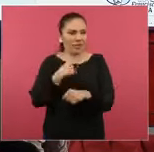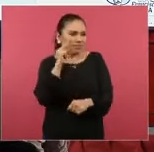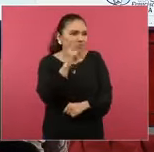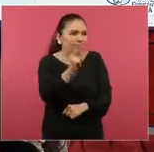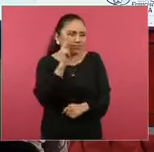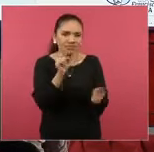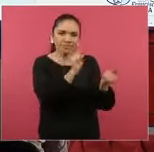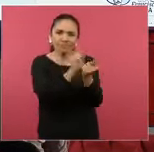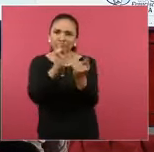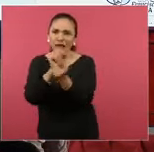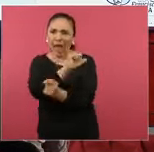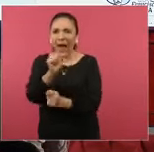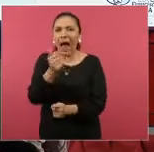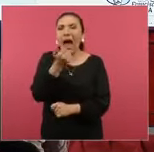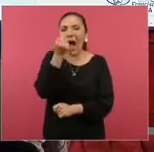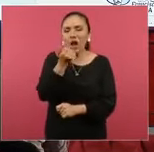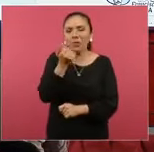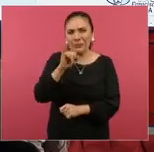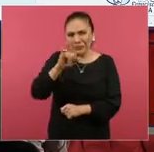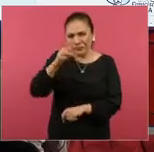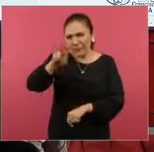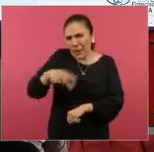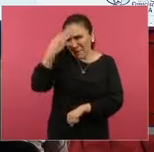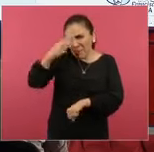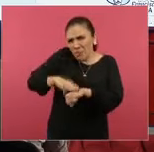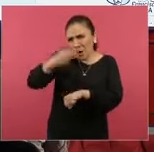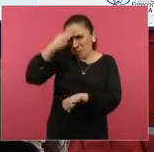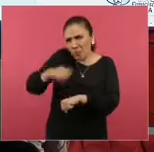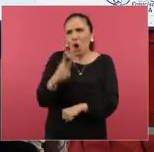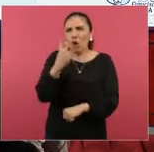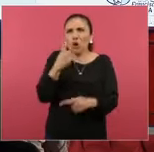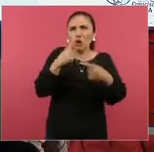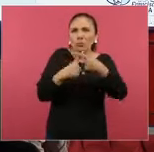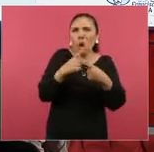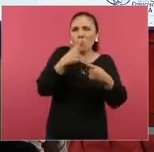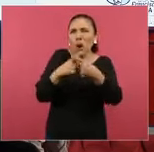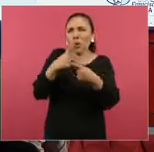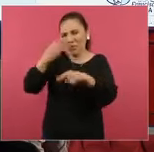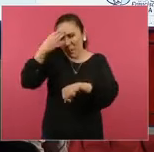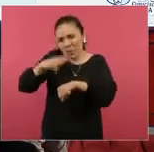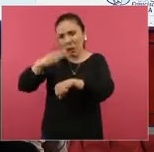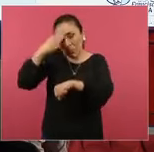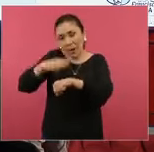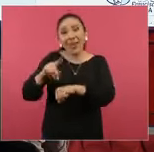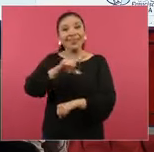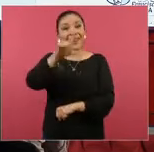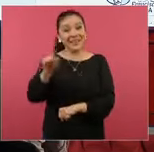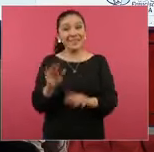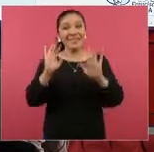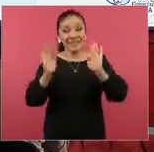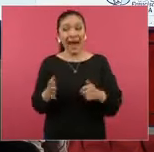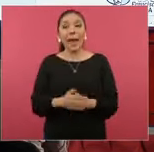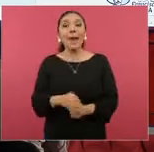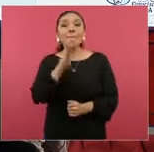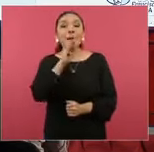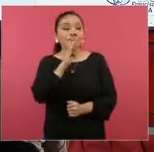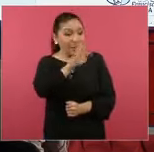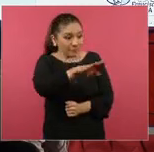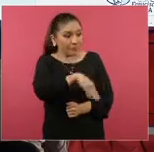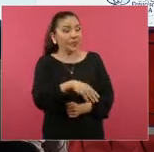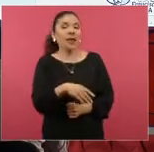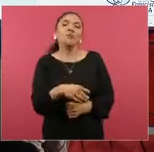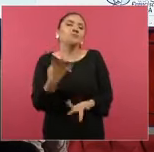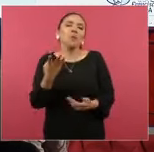estudiantes que logran aprenderse con mucho esfuerzo las tablas de multiplicar, pero que finalmente cuando la mamá les dice